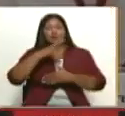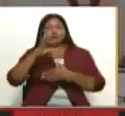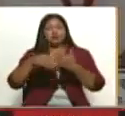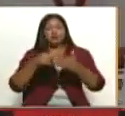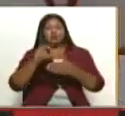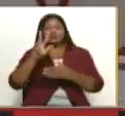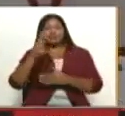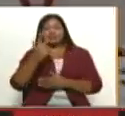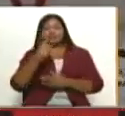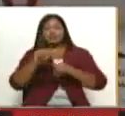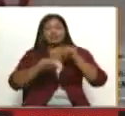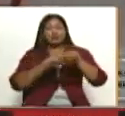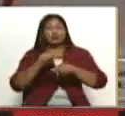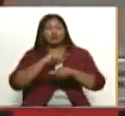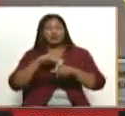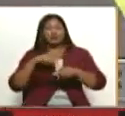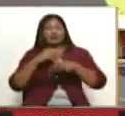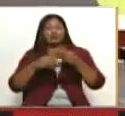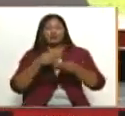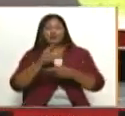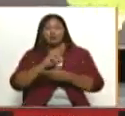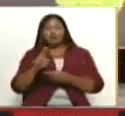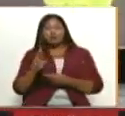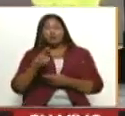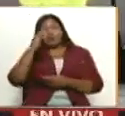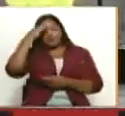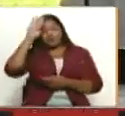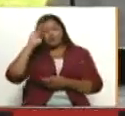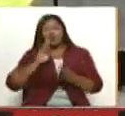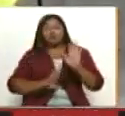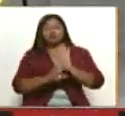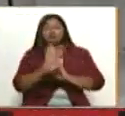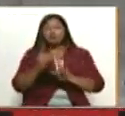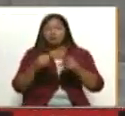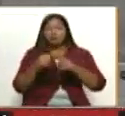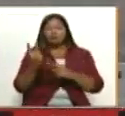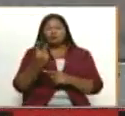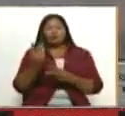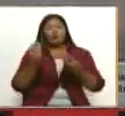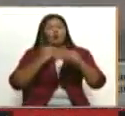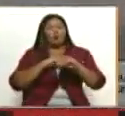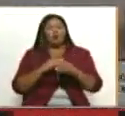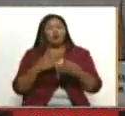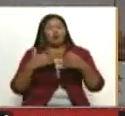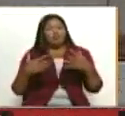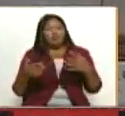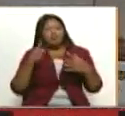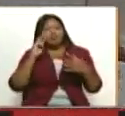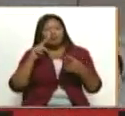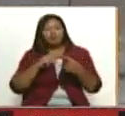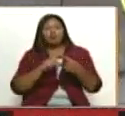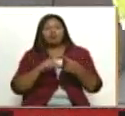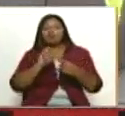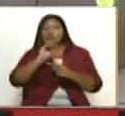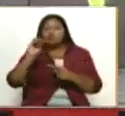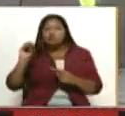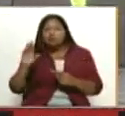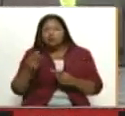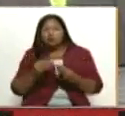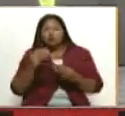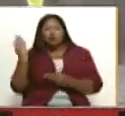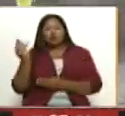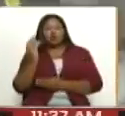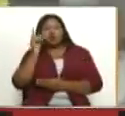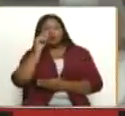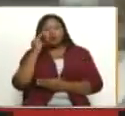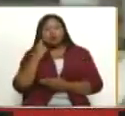ciclo realizado en la República de Cuba, avanzamos en dos grandes acuerdos. En uno llamamos a todos los colombianos y